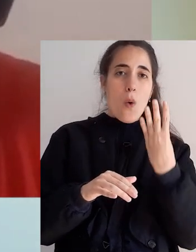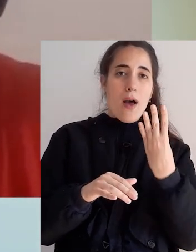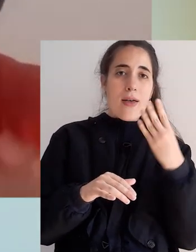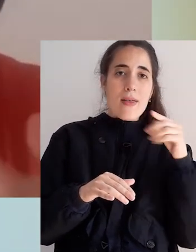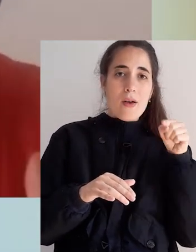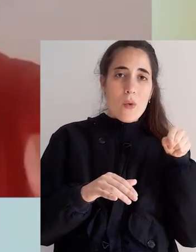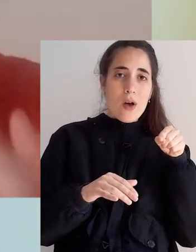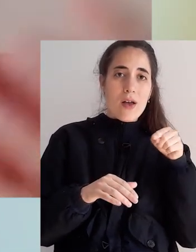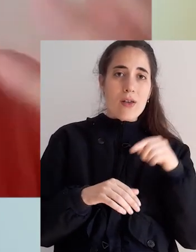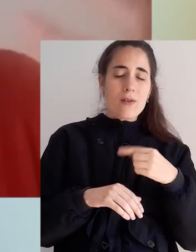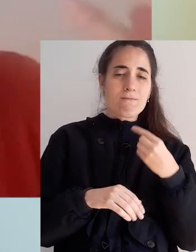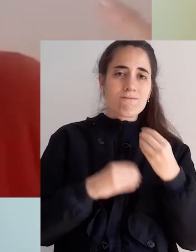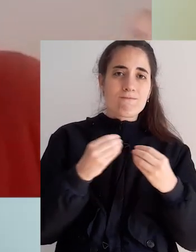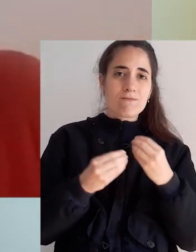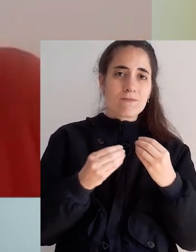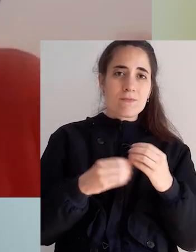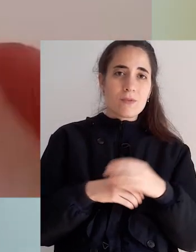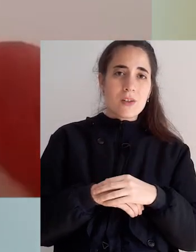el